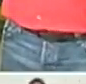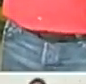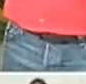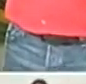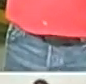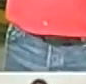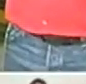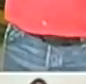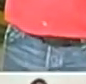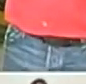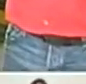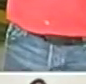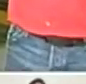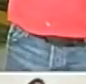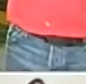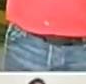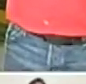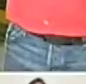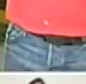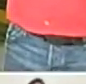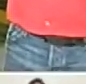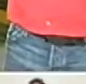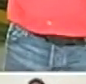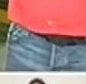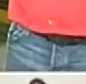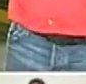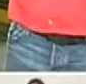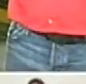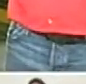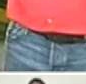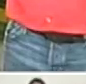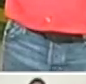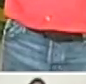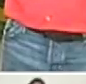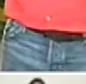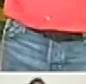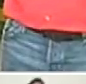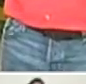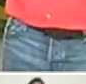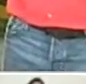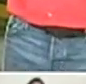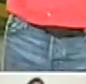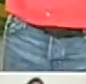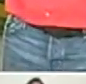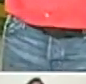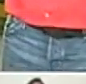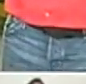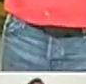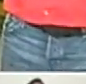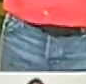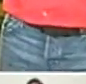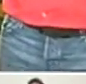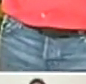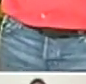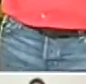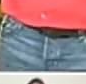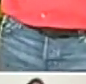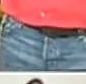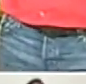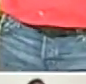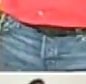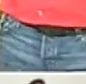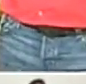hoy voy a lanzar con mucha fuerza y con mucha precisión la gran misión